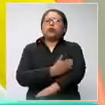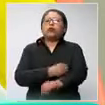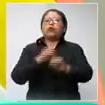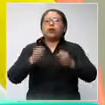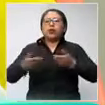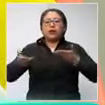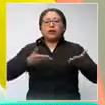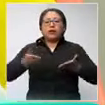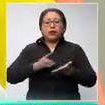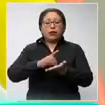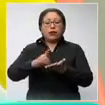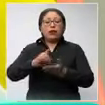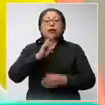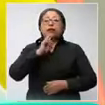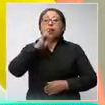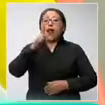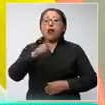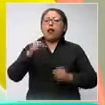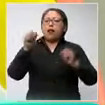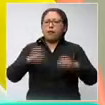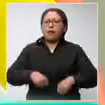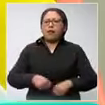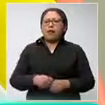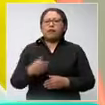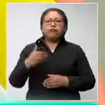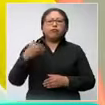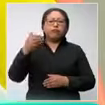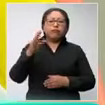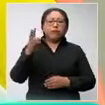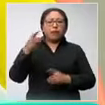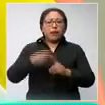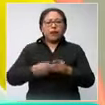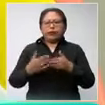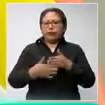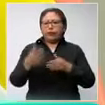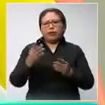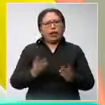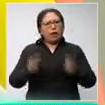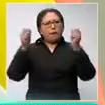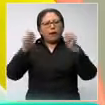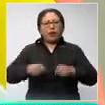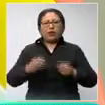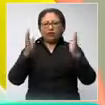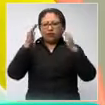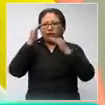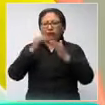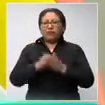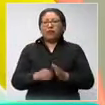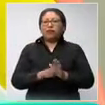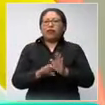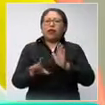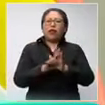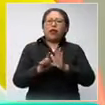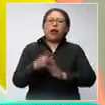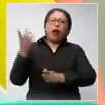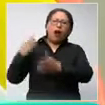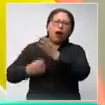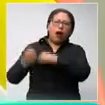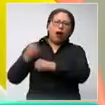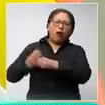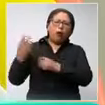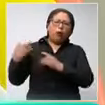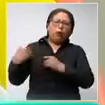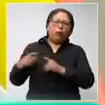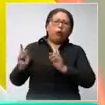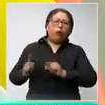reales. Y esto tiene que hacerse máximo en los próximos 6 meses. No es concebible que tengamos una ley de hace 2 siglos, pero tampoco que